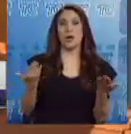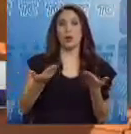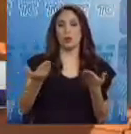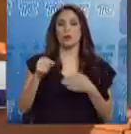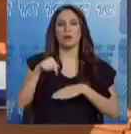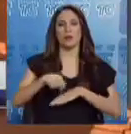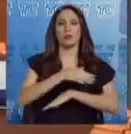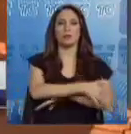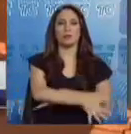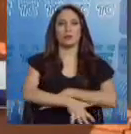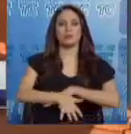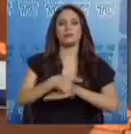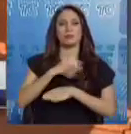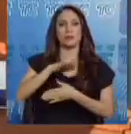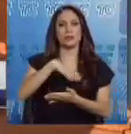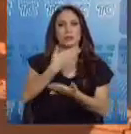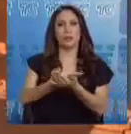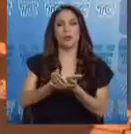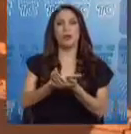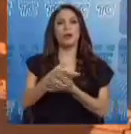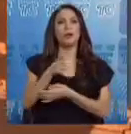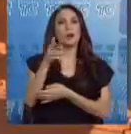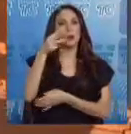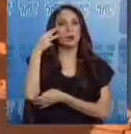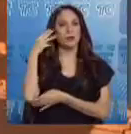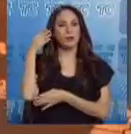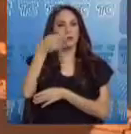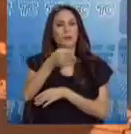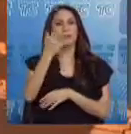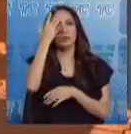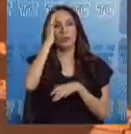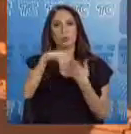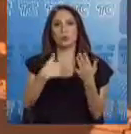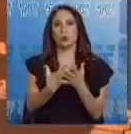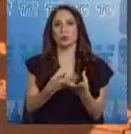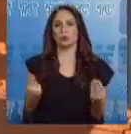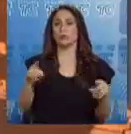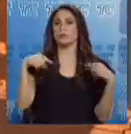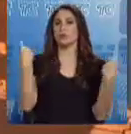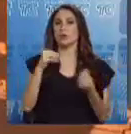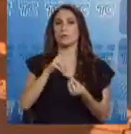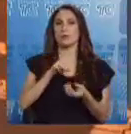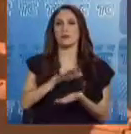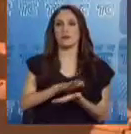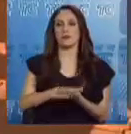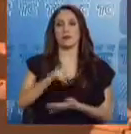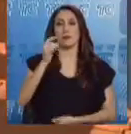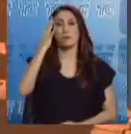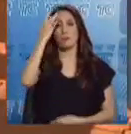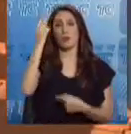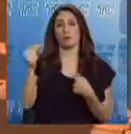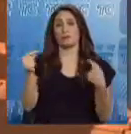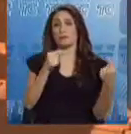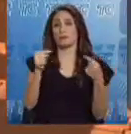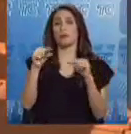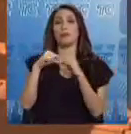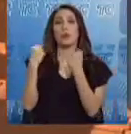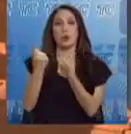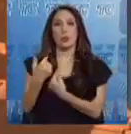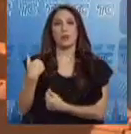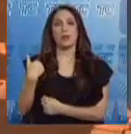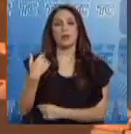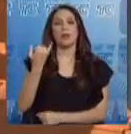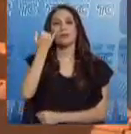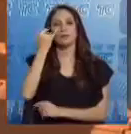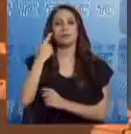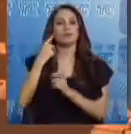Bosco para integrarse y, por supuesto, devolver el control y también la calma a esta localidad declarada en conflicto por parte de un grupo armado indígena